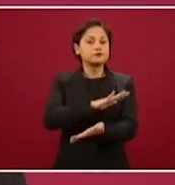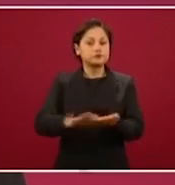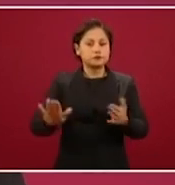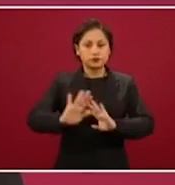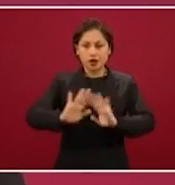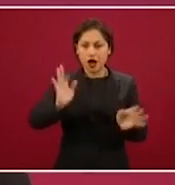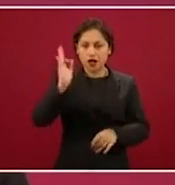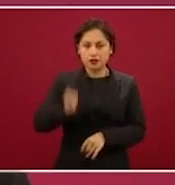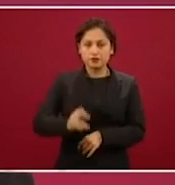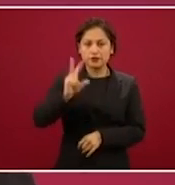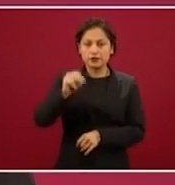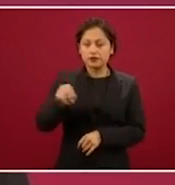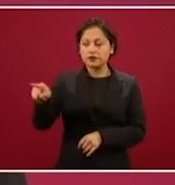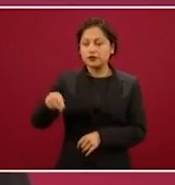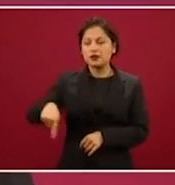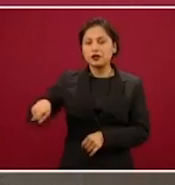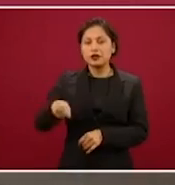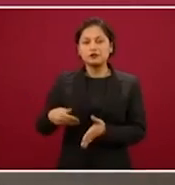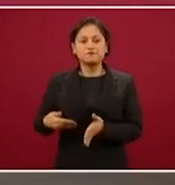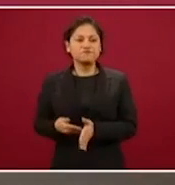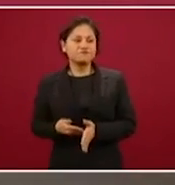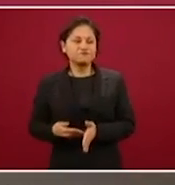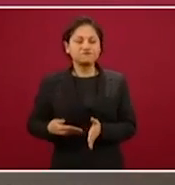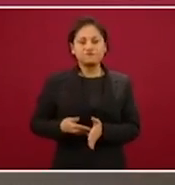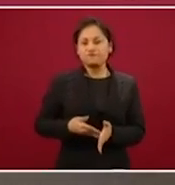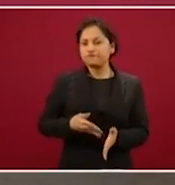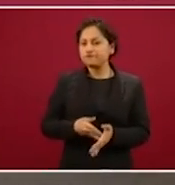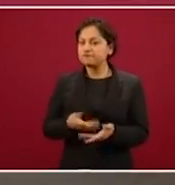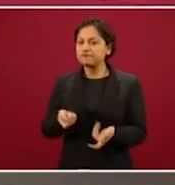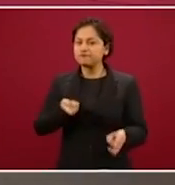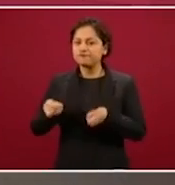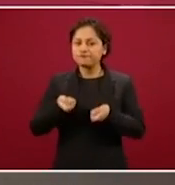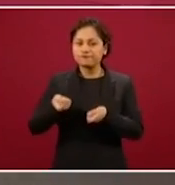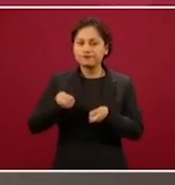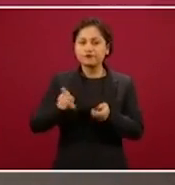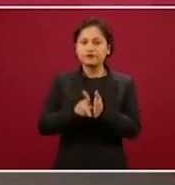fecha, manipulación en medios.